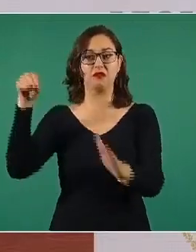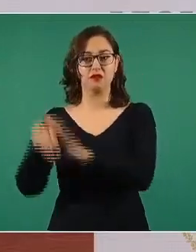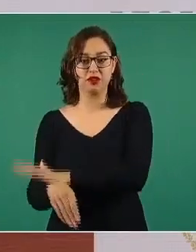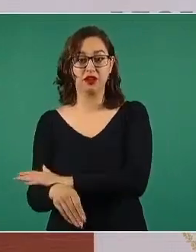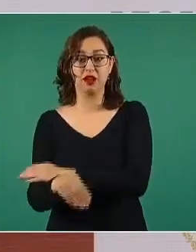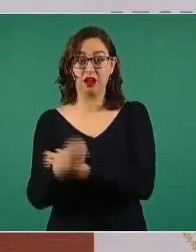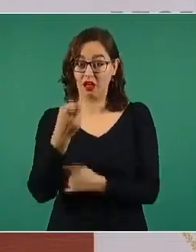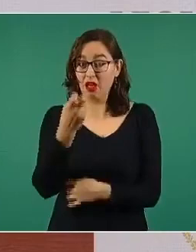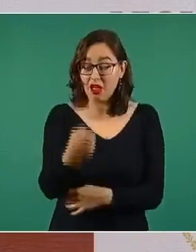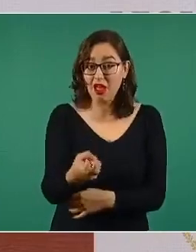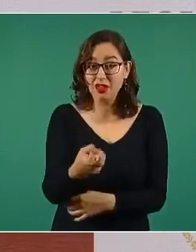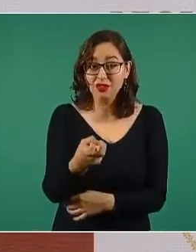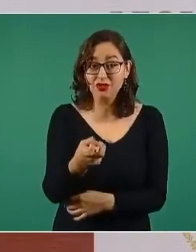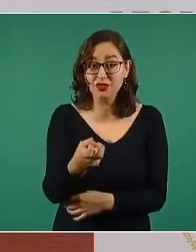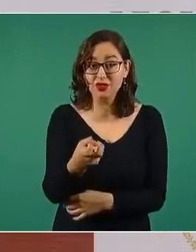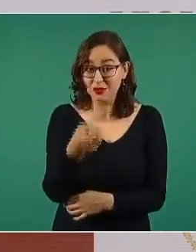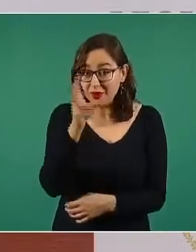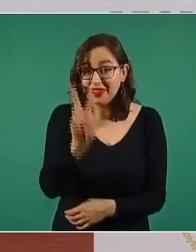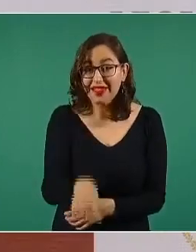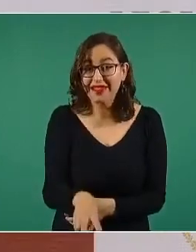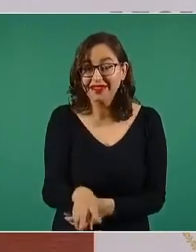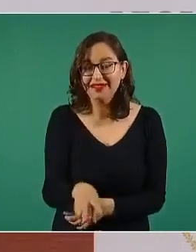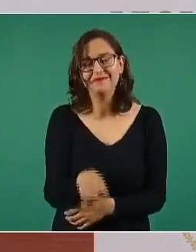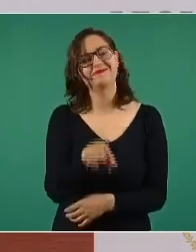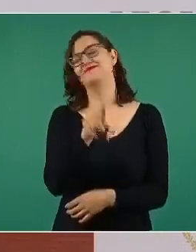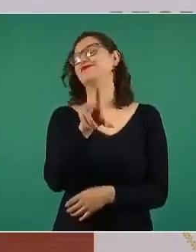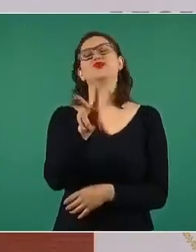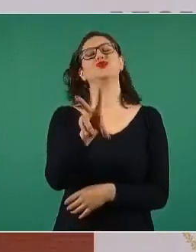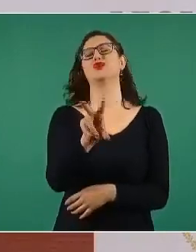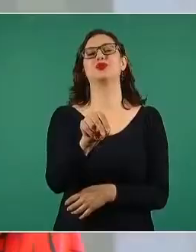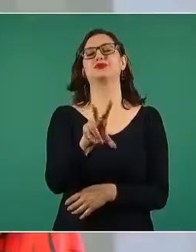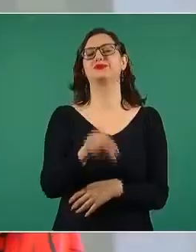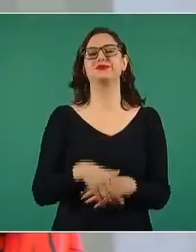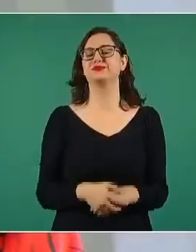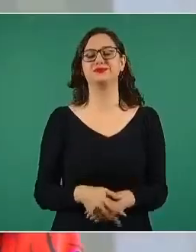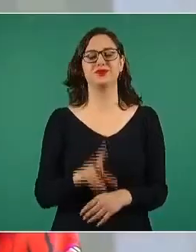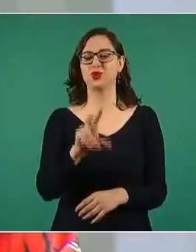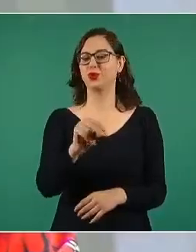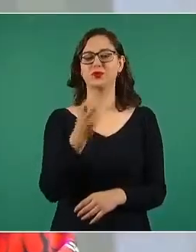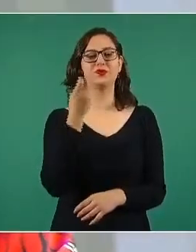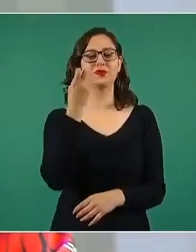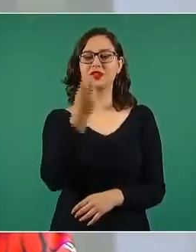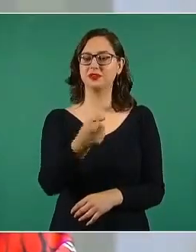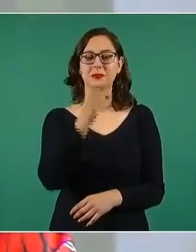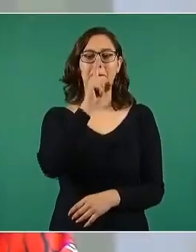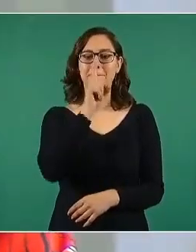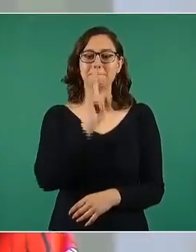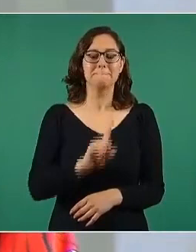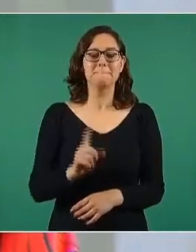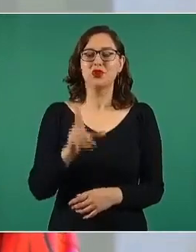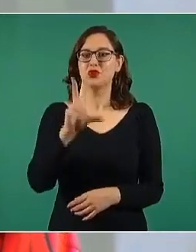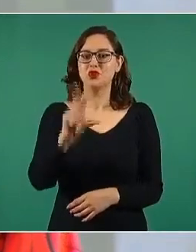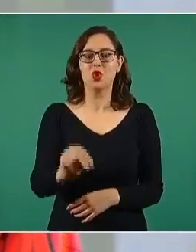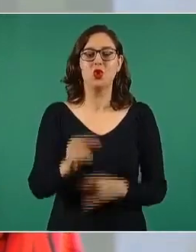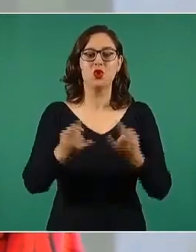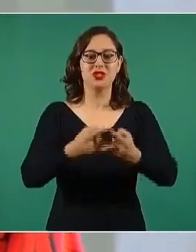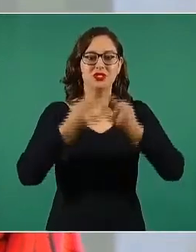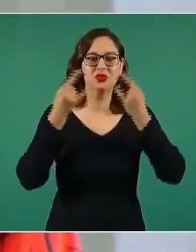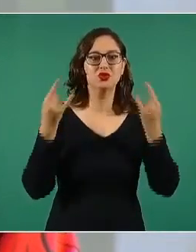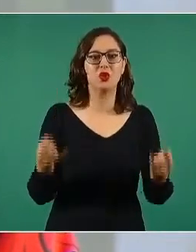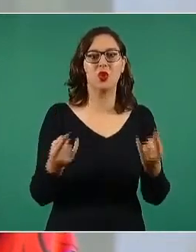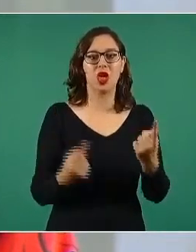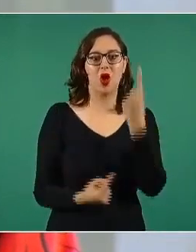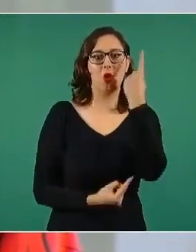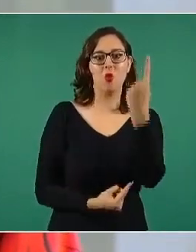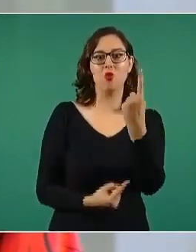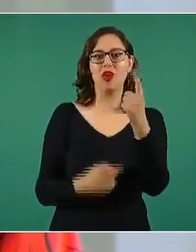no puede ser la única interpretación, ni la dominante, porque entonces propagamos una historia desde